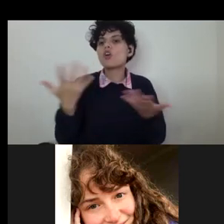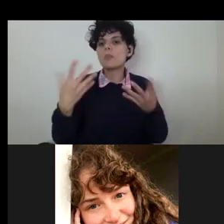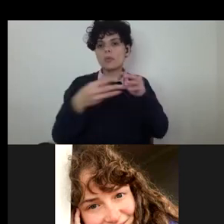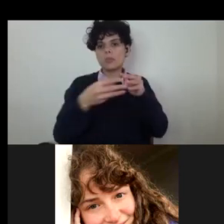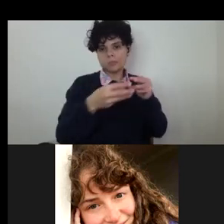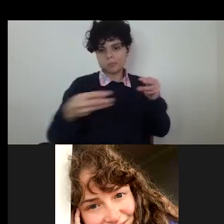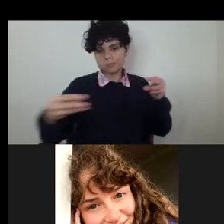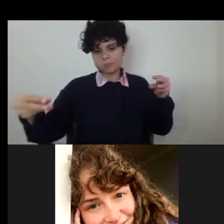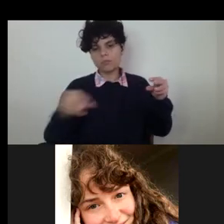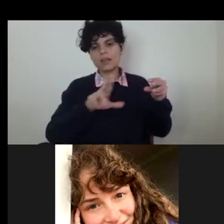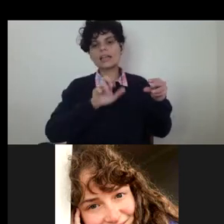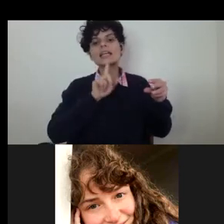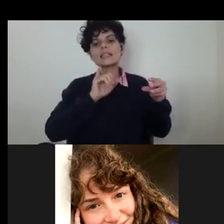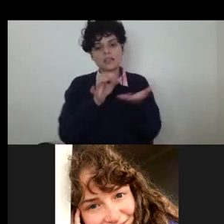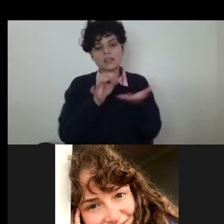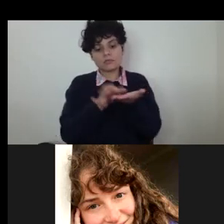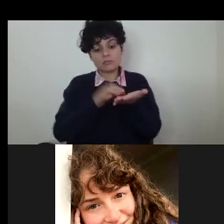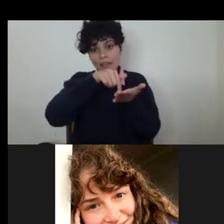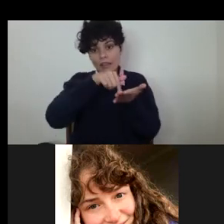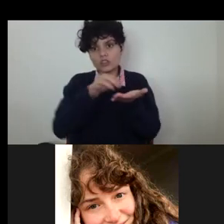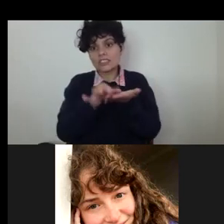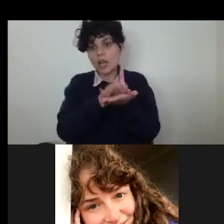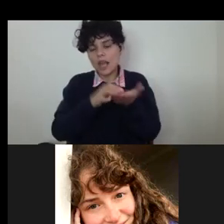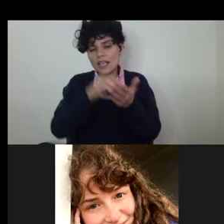retículo sarcoplasmático aislado del músculo